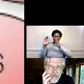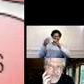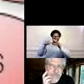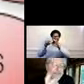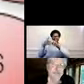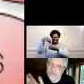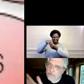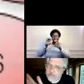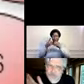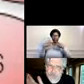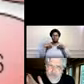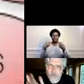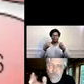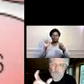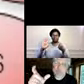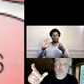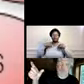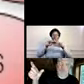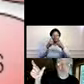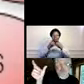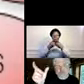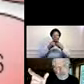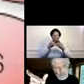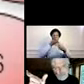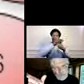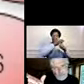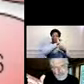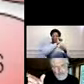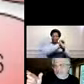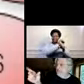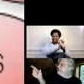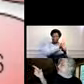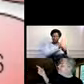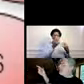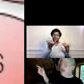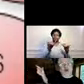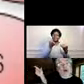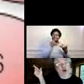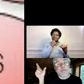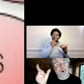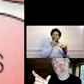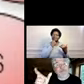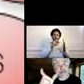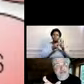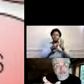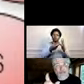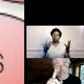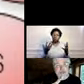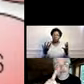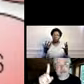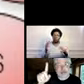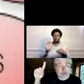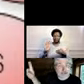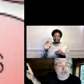al Departamento de Labor de los Estados Unidos. Lo que eso quiere decir, básicamente, cuando un profesional